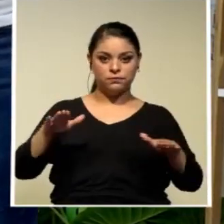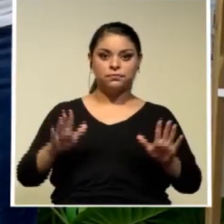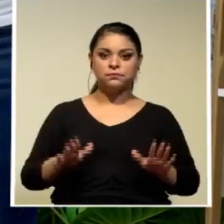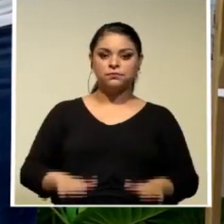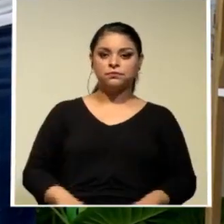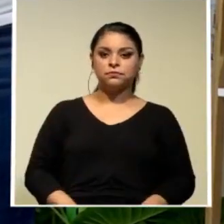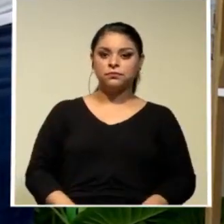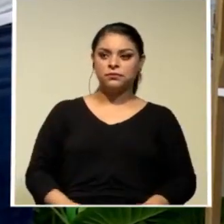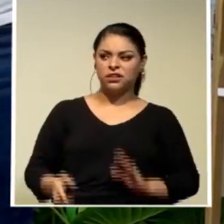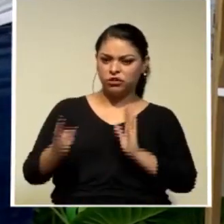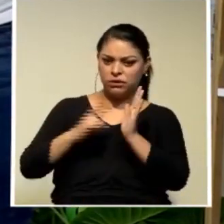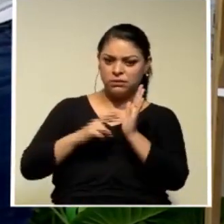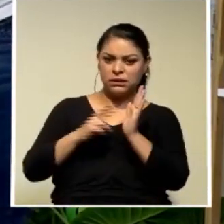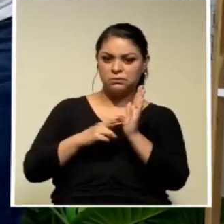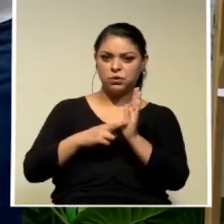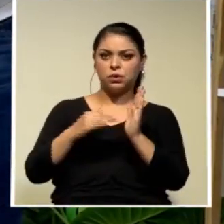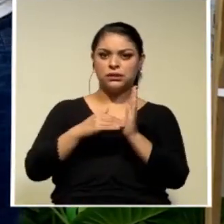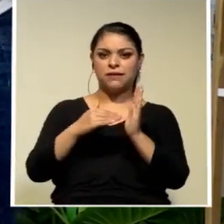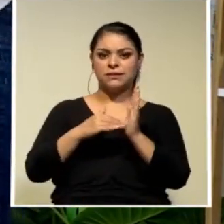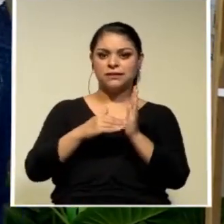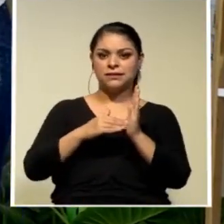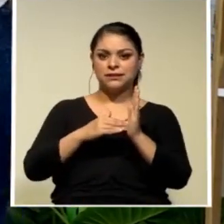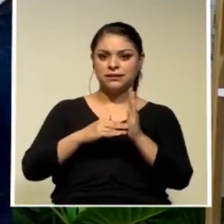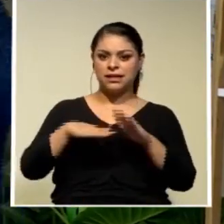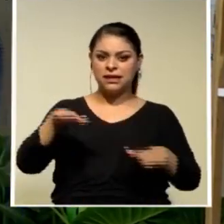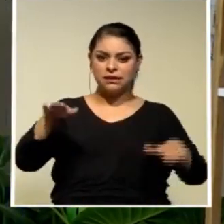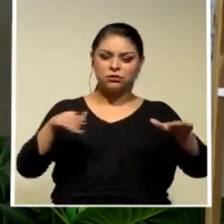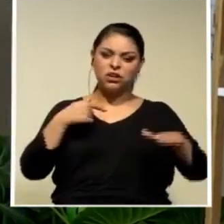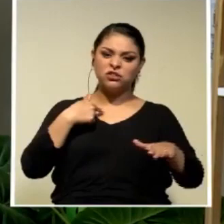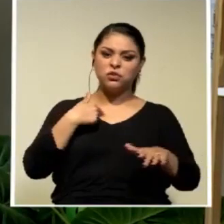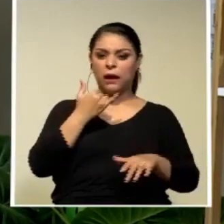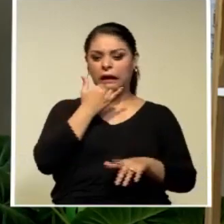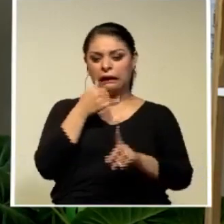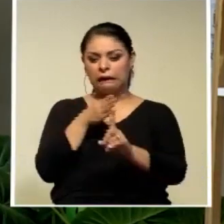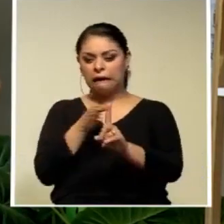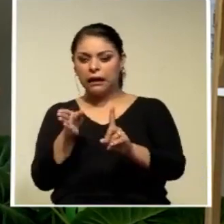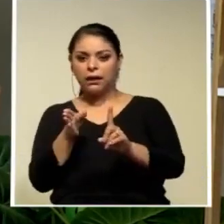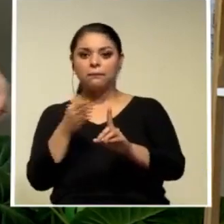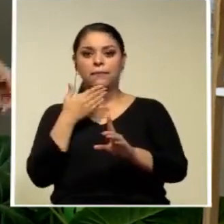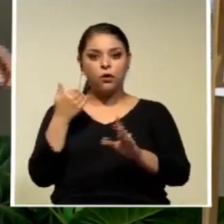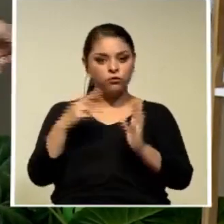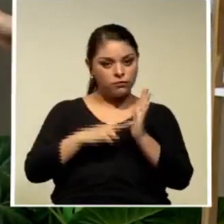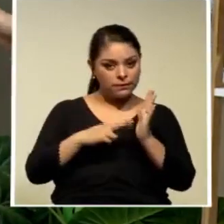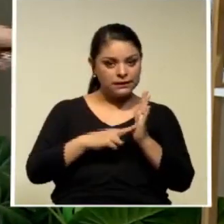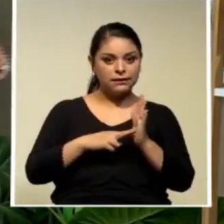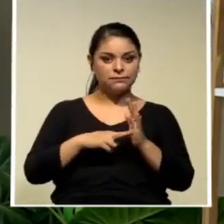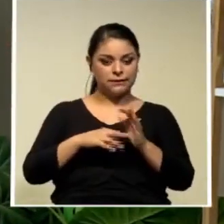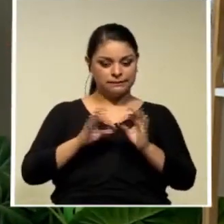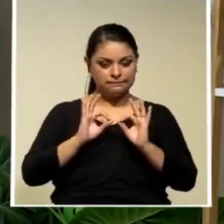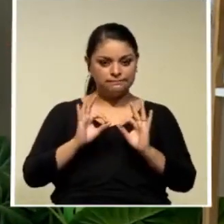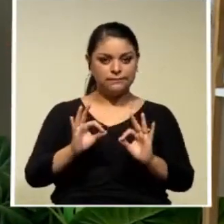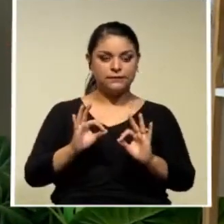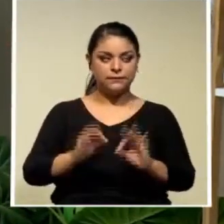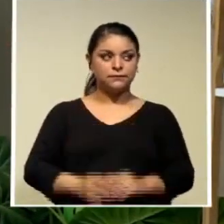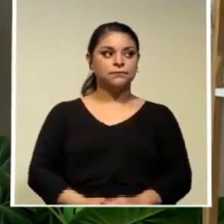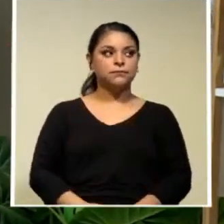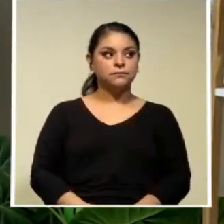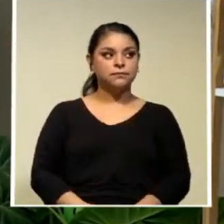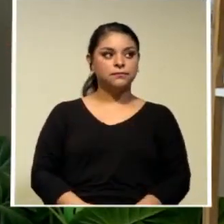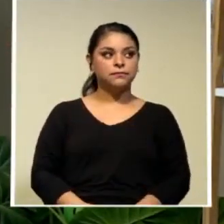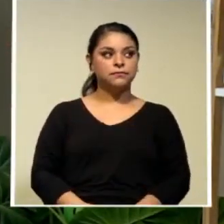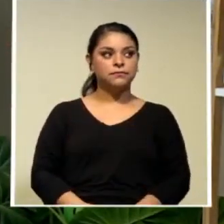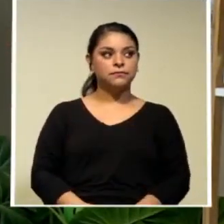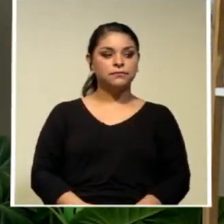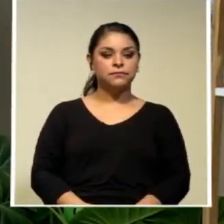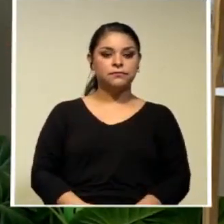del equilibrio. ¿Te parece? Yo creo que yo me salí, entonces mejor repitámoslo, por favor. Para que le quede bien. Sí. Espérese que se me zafó aquí